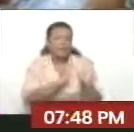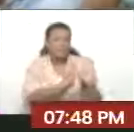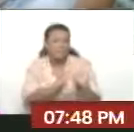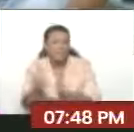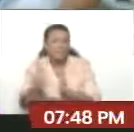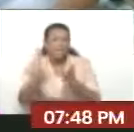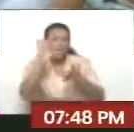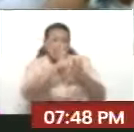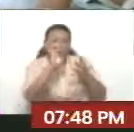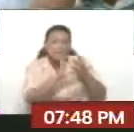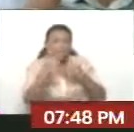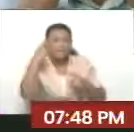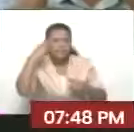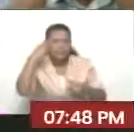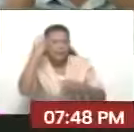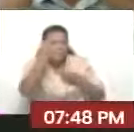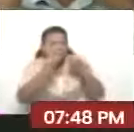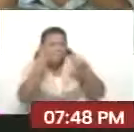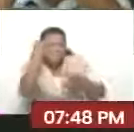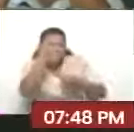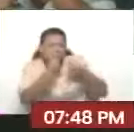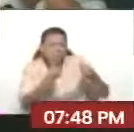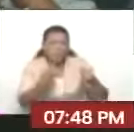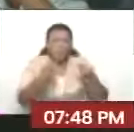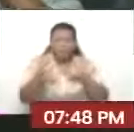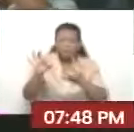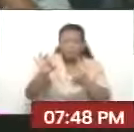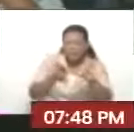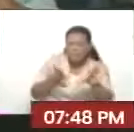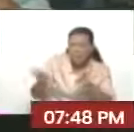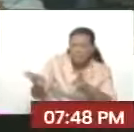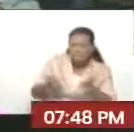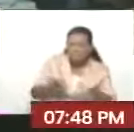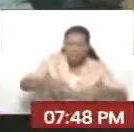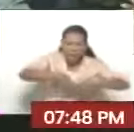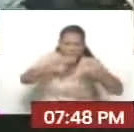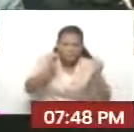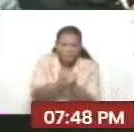de la estrategia, en el arte del combate victorioso.